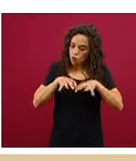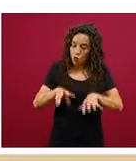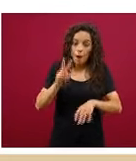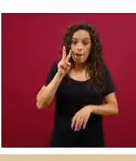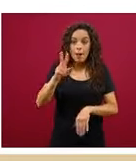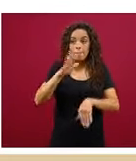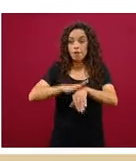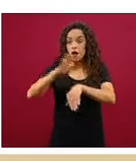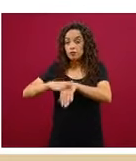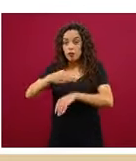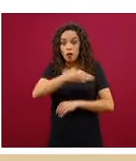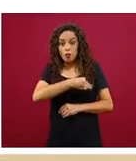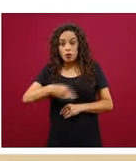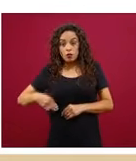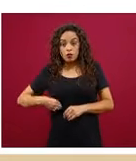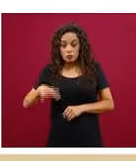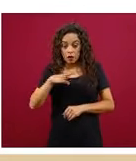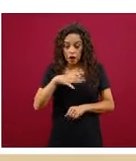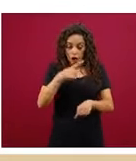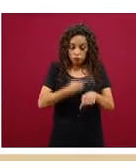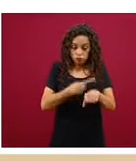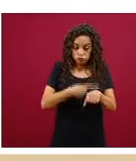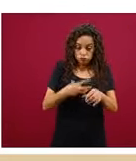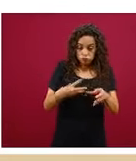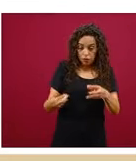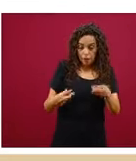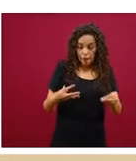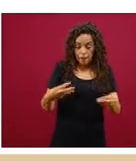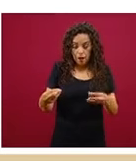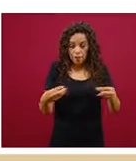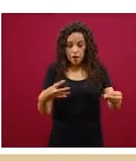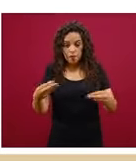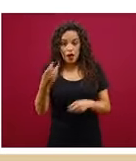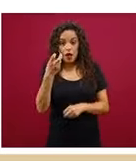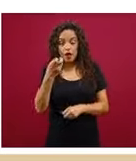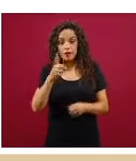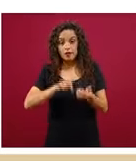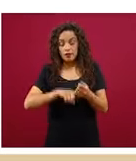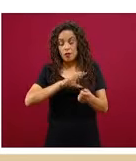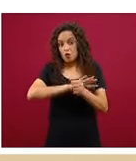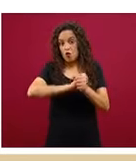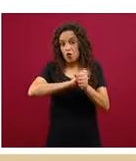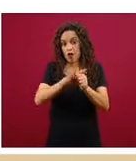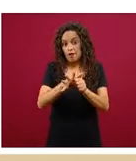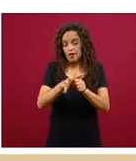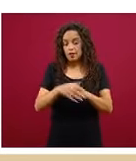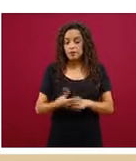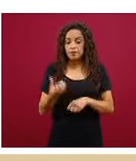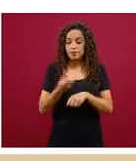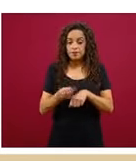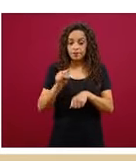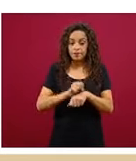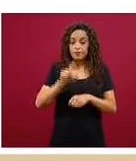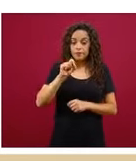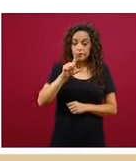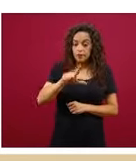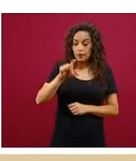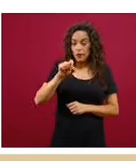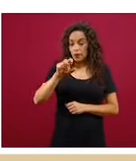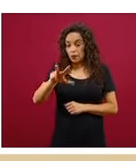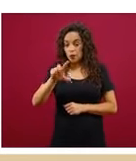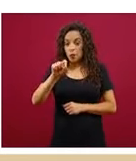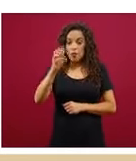municipios involucrados en la transmisión de la enfermedad, 27, 28 y en la semana